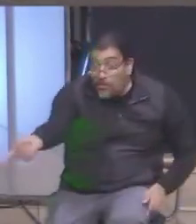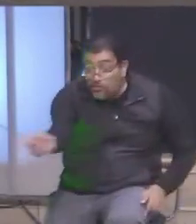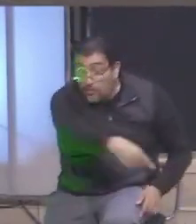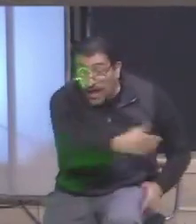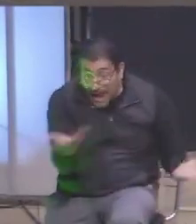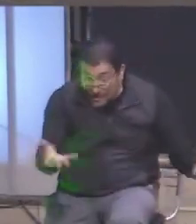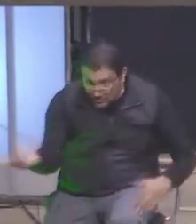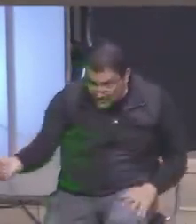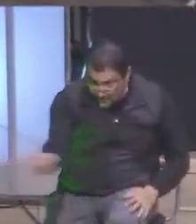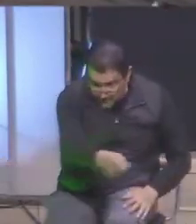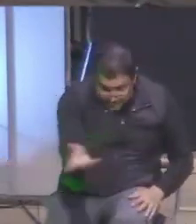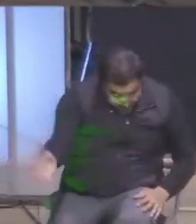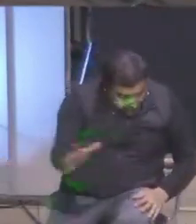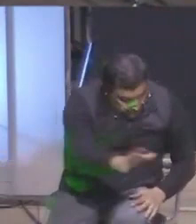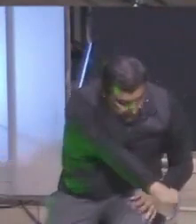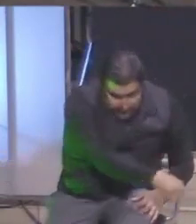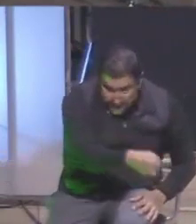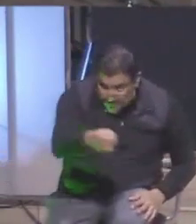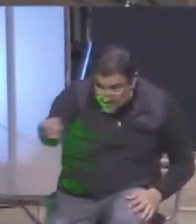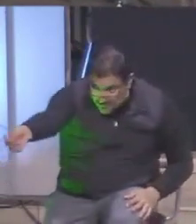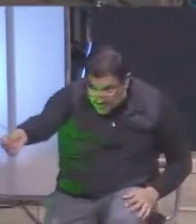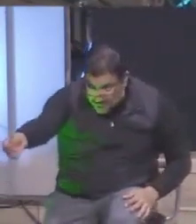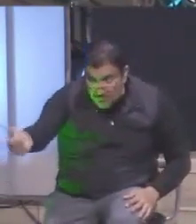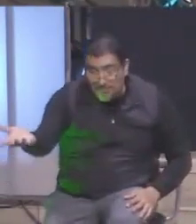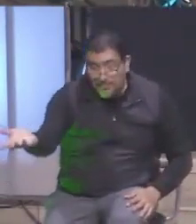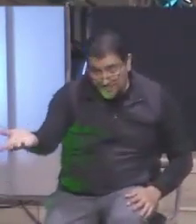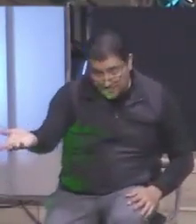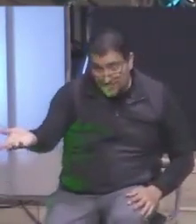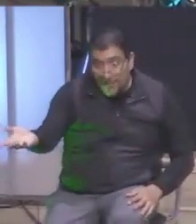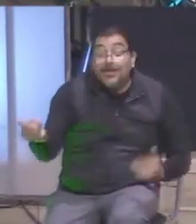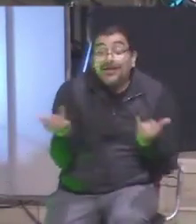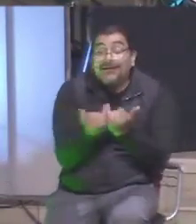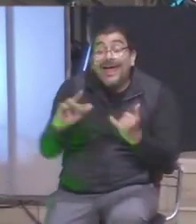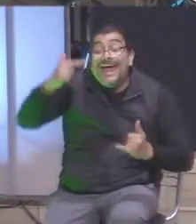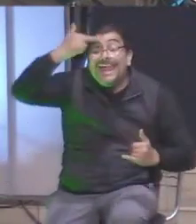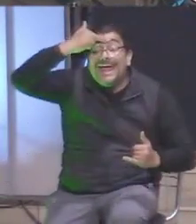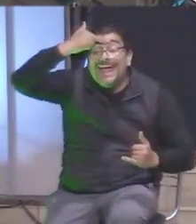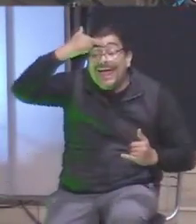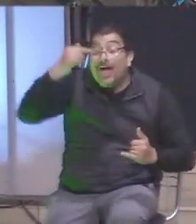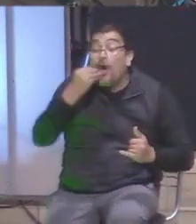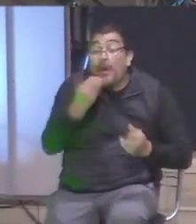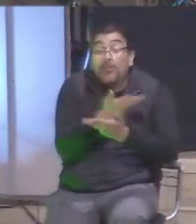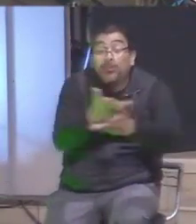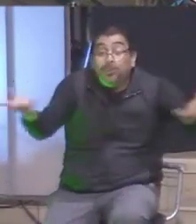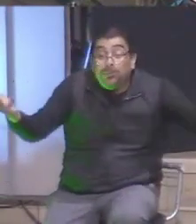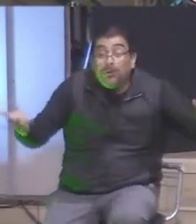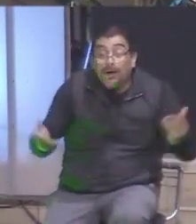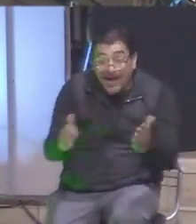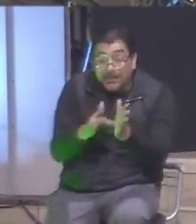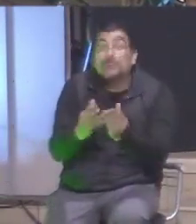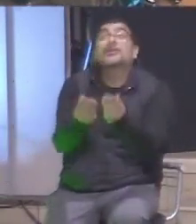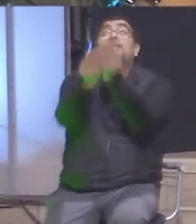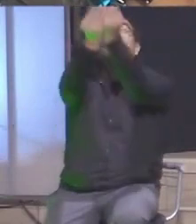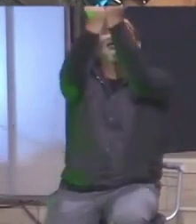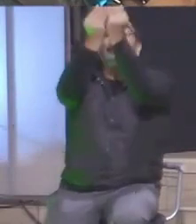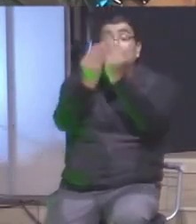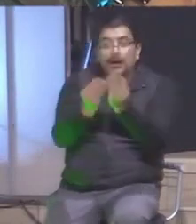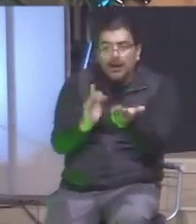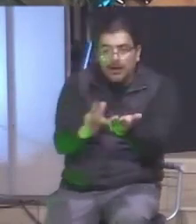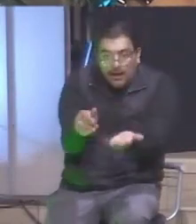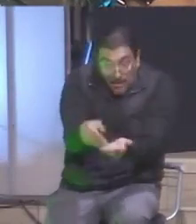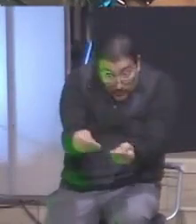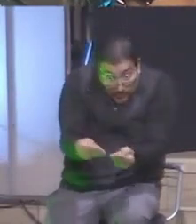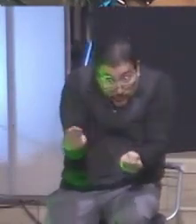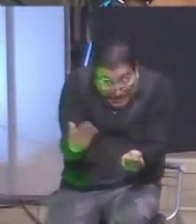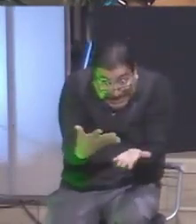tómalo se acuerda cuando Jesús le dio de comer a los 5000 dijo te doy gracias y no había nada todavía